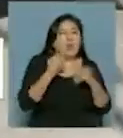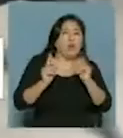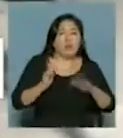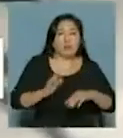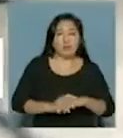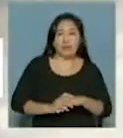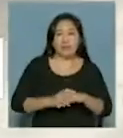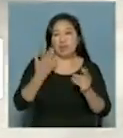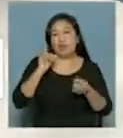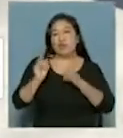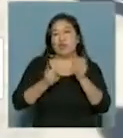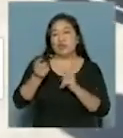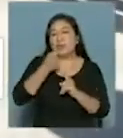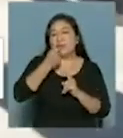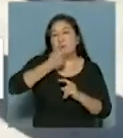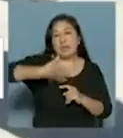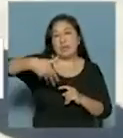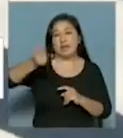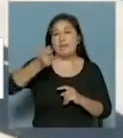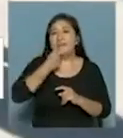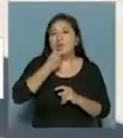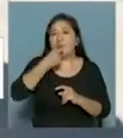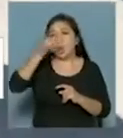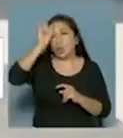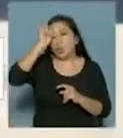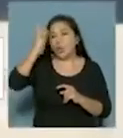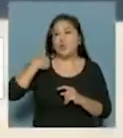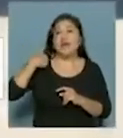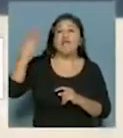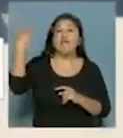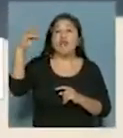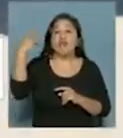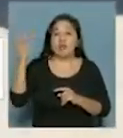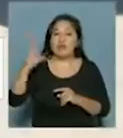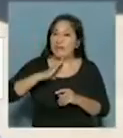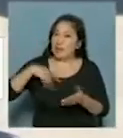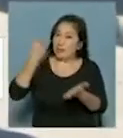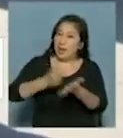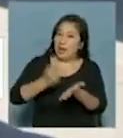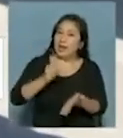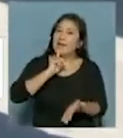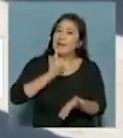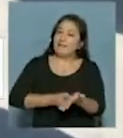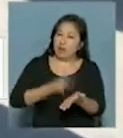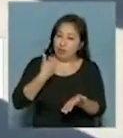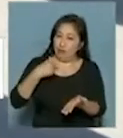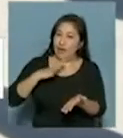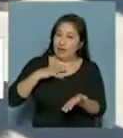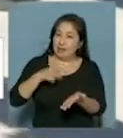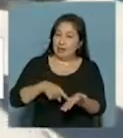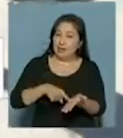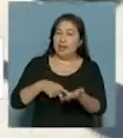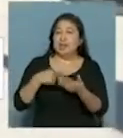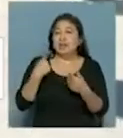son mercaderías que son trasladadas para en forma ilegal desde el país de Bolivia sin el franqueo, el pago de franqueo correspondiente, lo